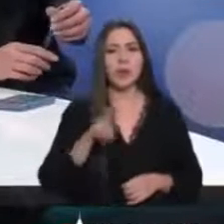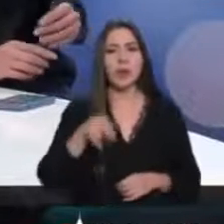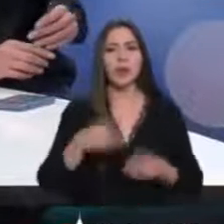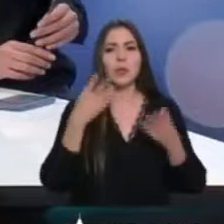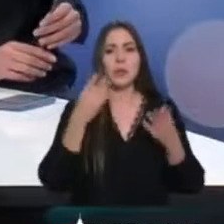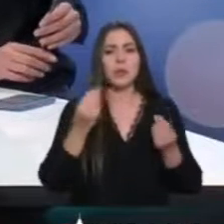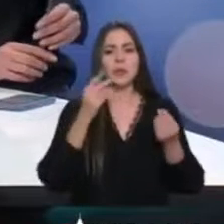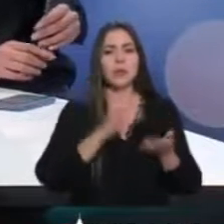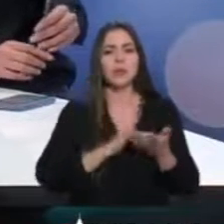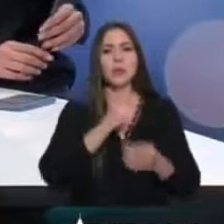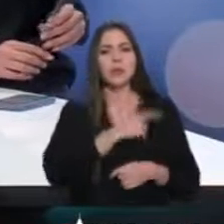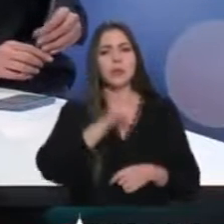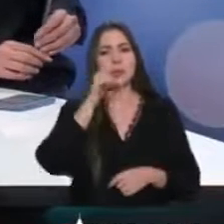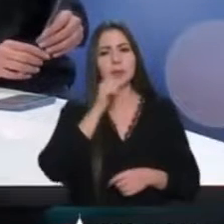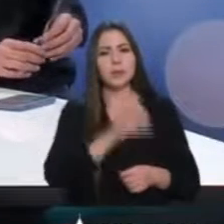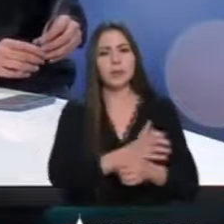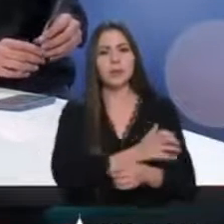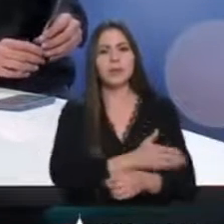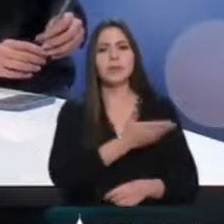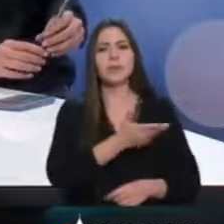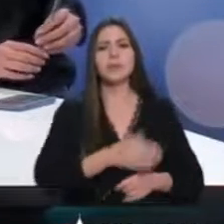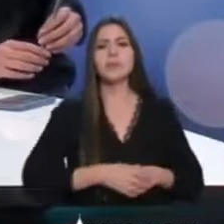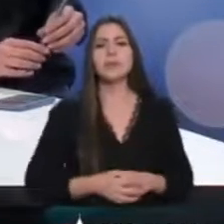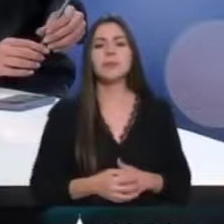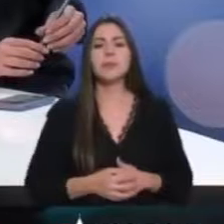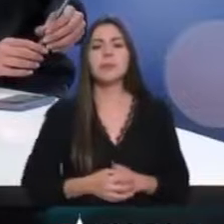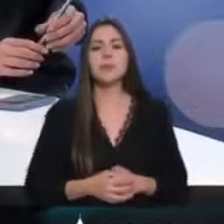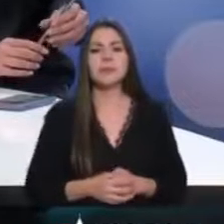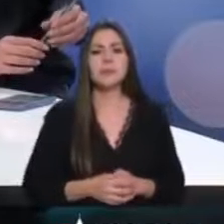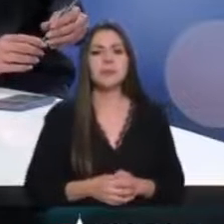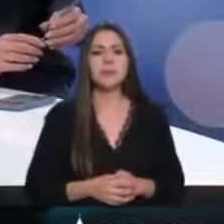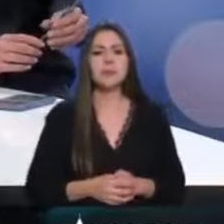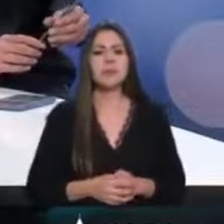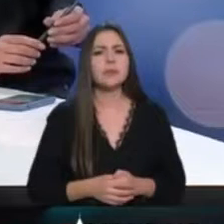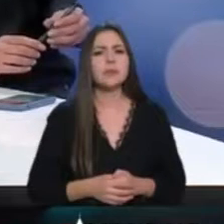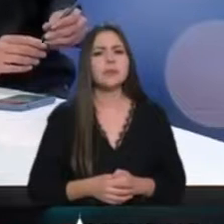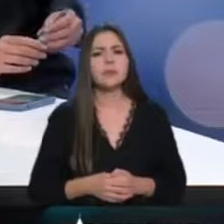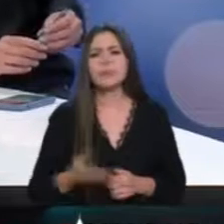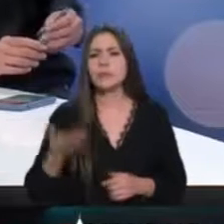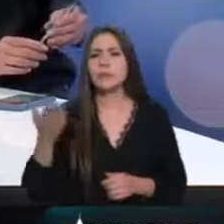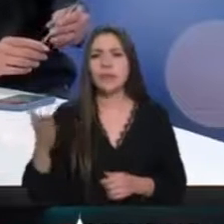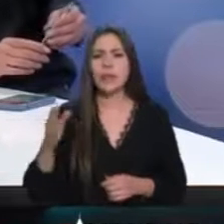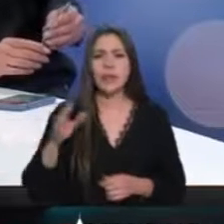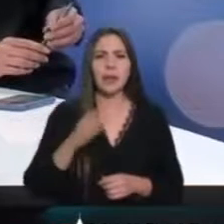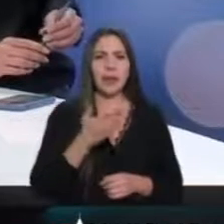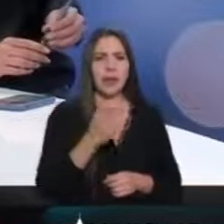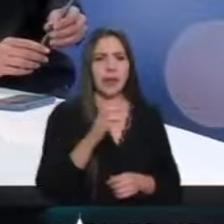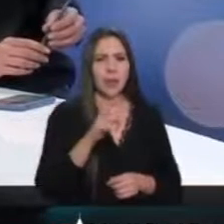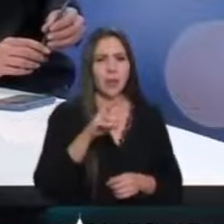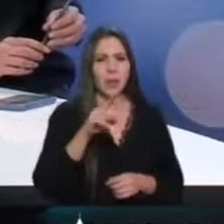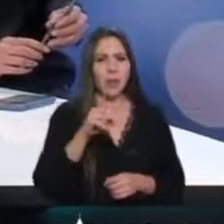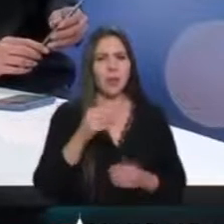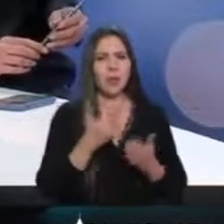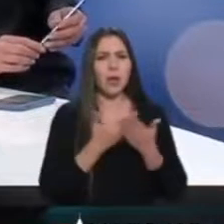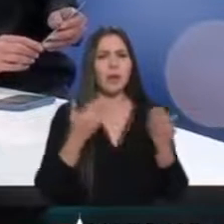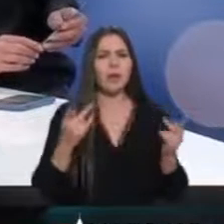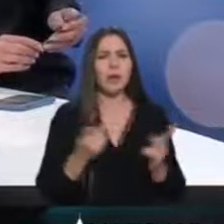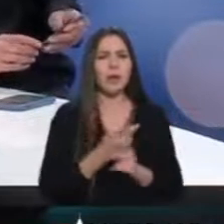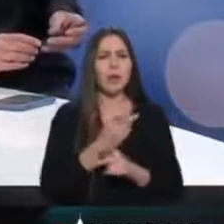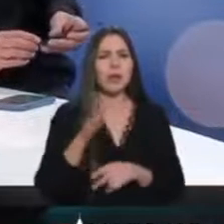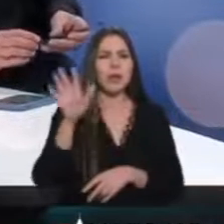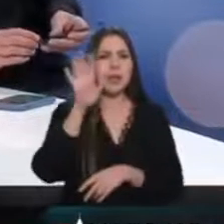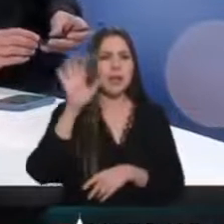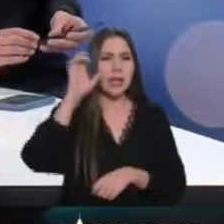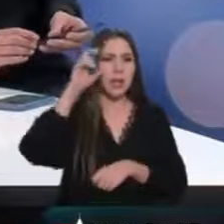es un placer siempre acompañarlos. Muy buenas noches. Oye, Eduardo, ante esta situación que estamos viendo, por ejemplo, en Europa, en países